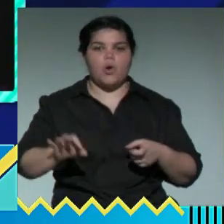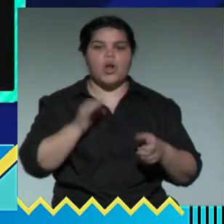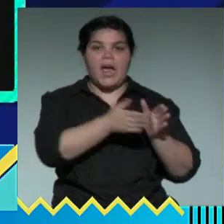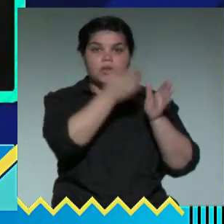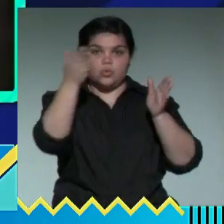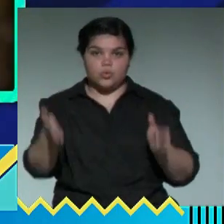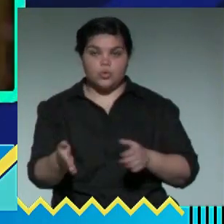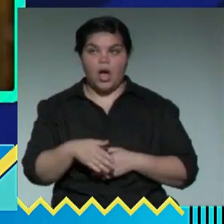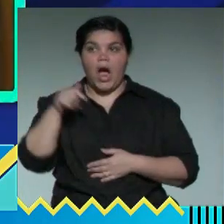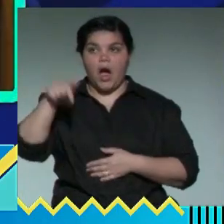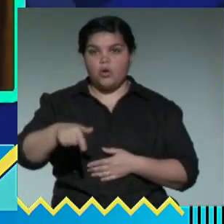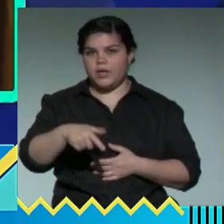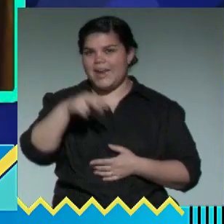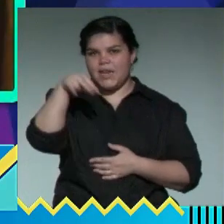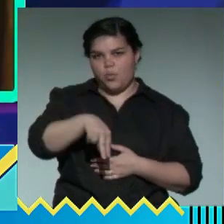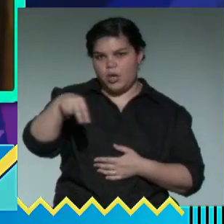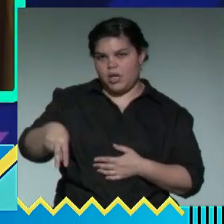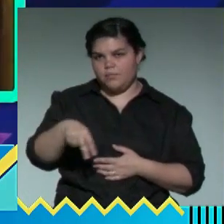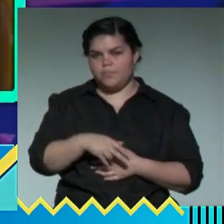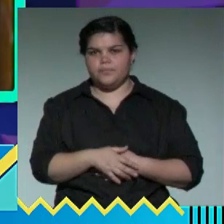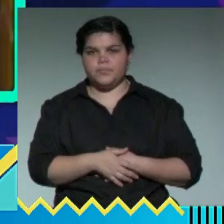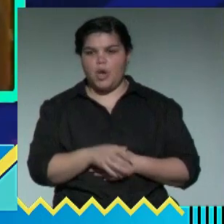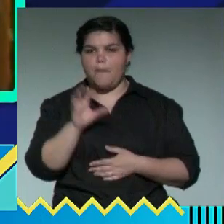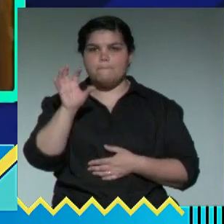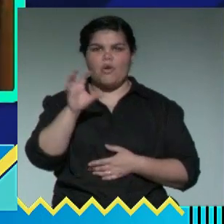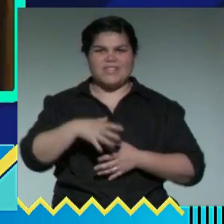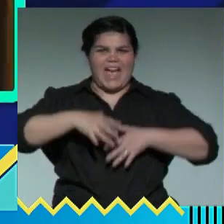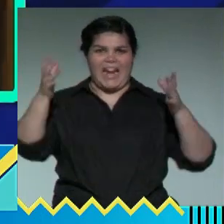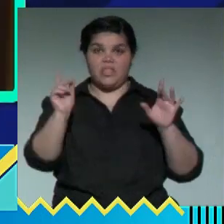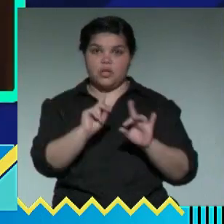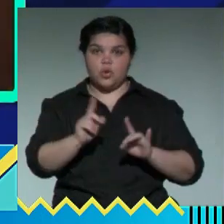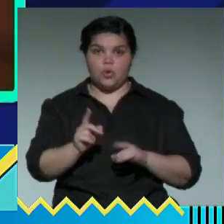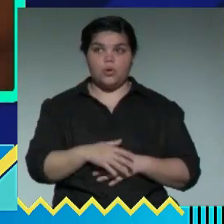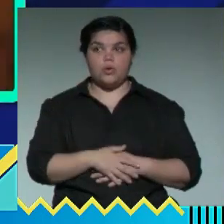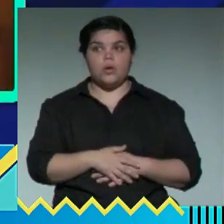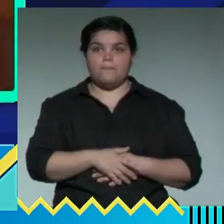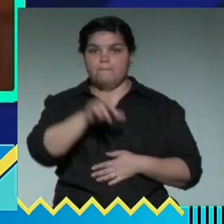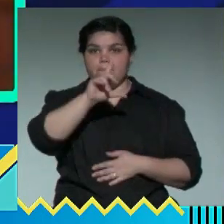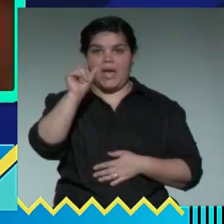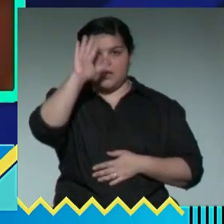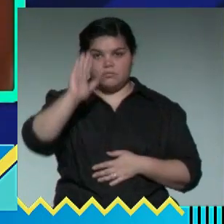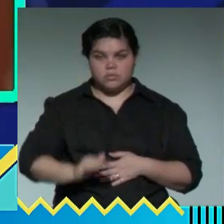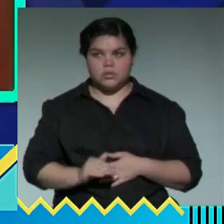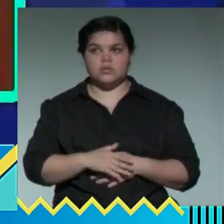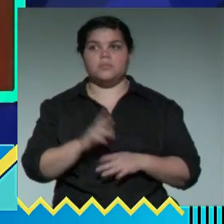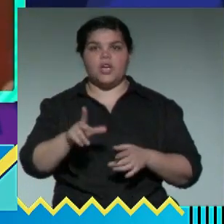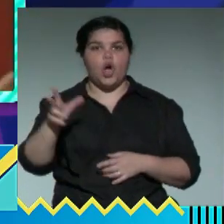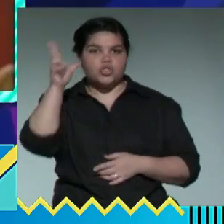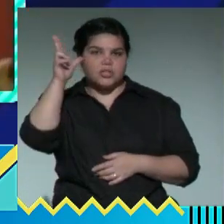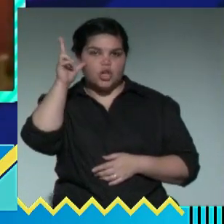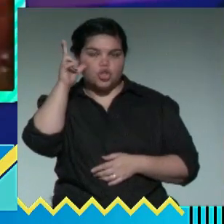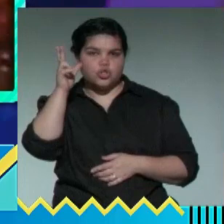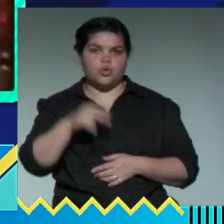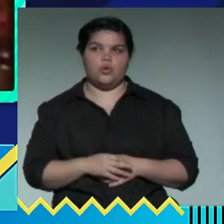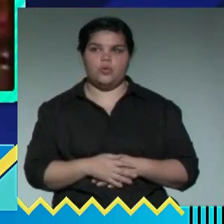de Signos en Neuquén, que ni siquiera es como una de las provincias grandes, giraban por todo el país. Claro. En el 88 Doble Vida y en el 89